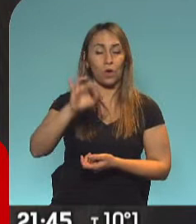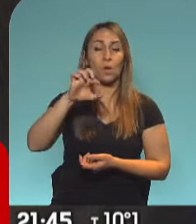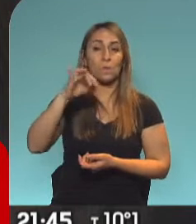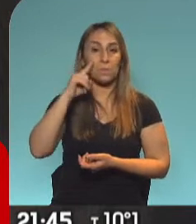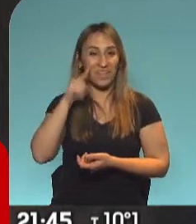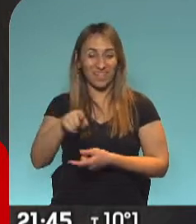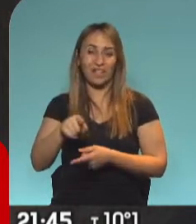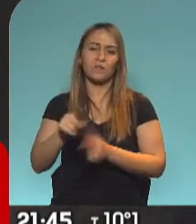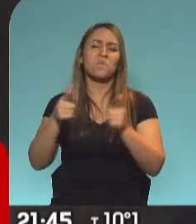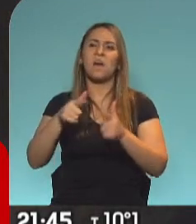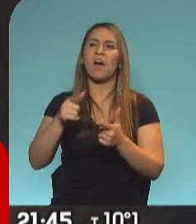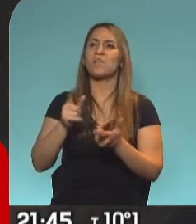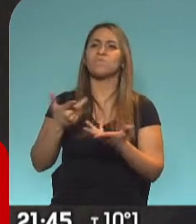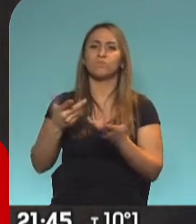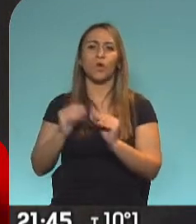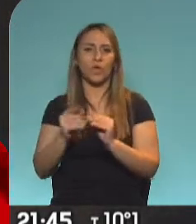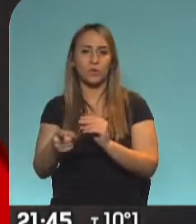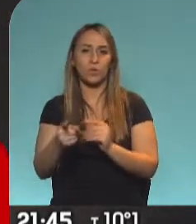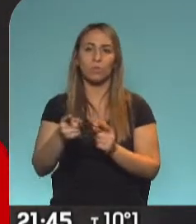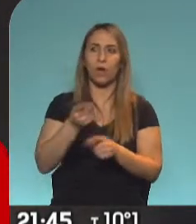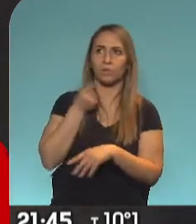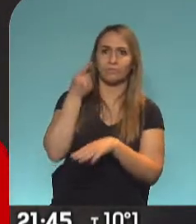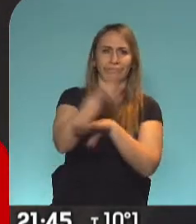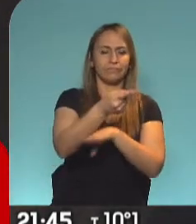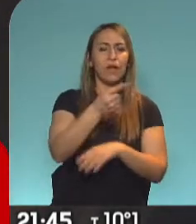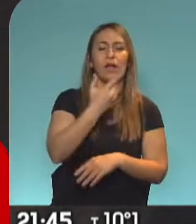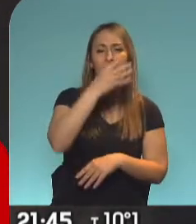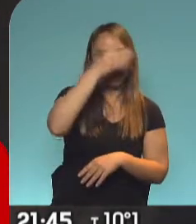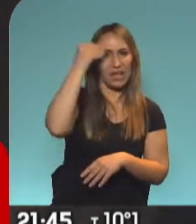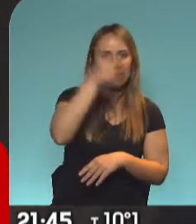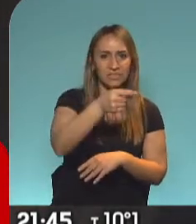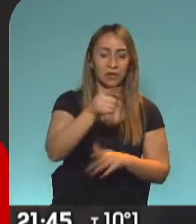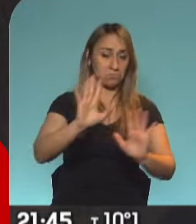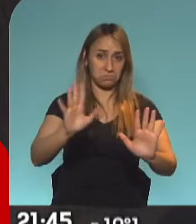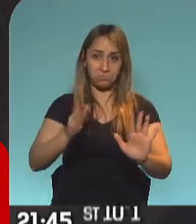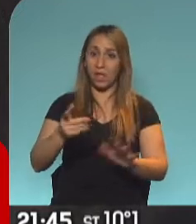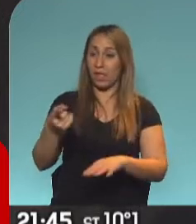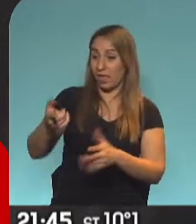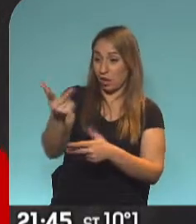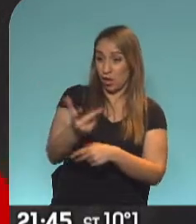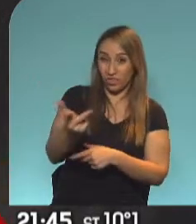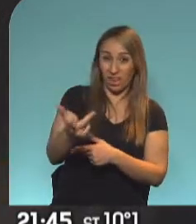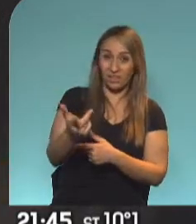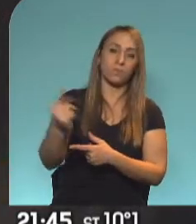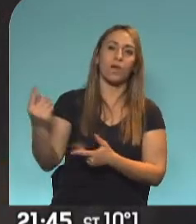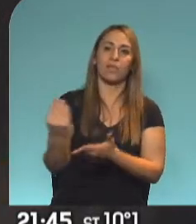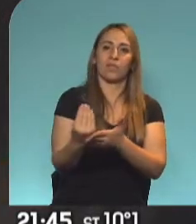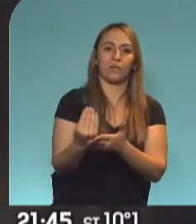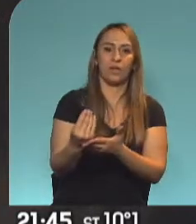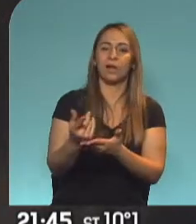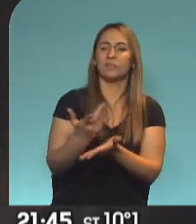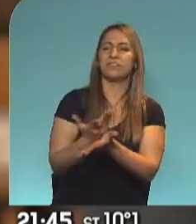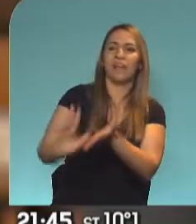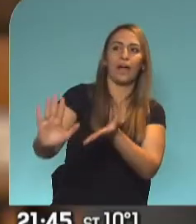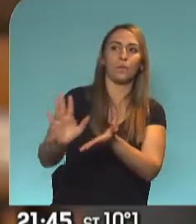la actuación de la doctora Fernández de Kirchner. En consecuencia, decir que se los removió porque no quieren que los siga juzgando, porque siga juzgando la